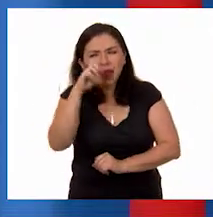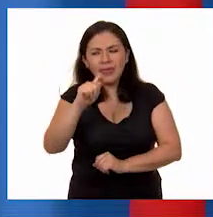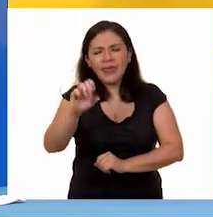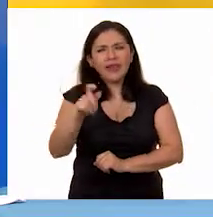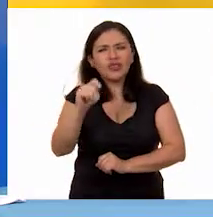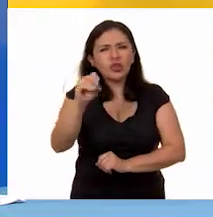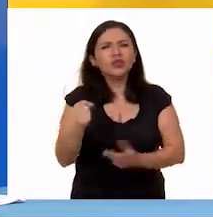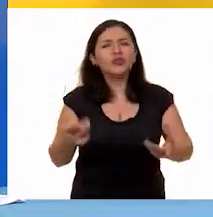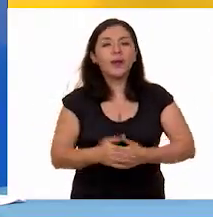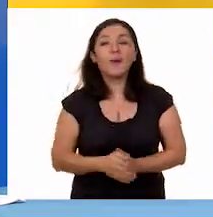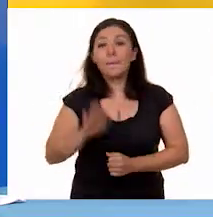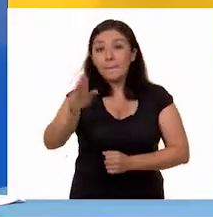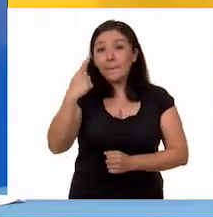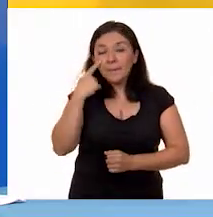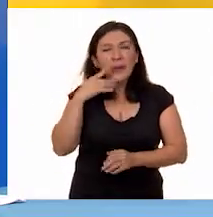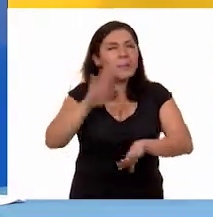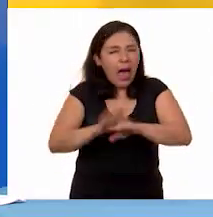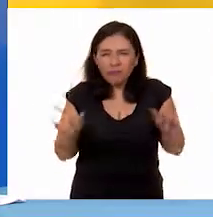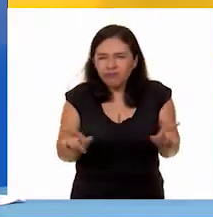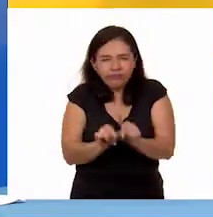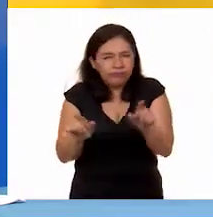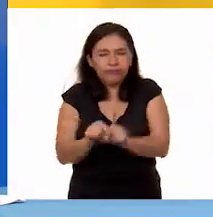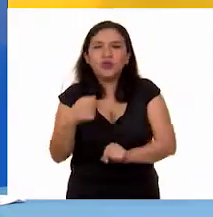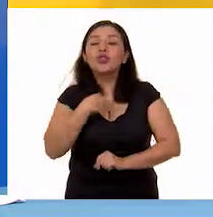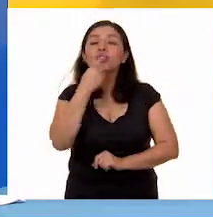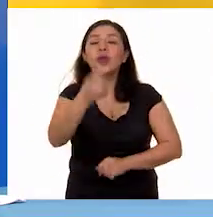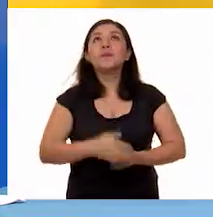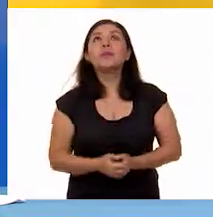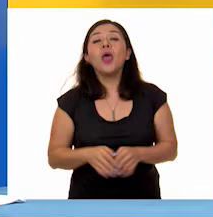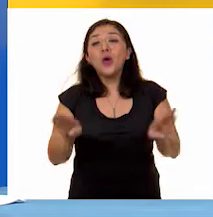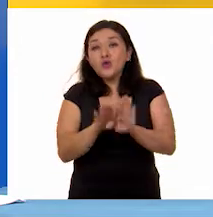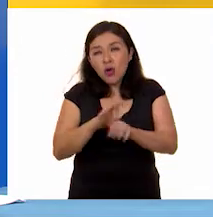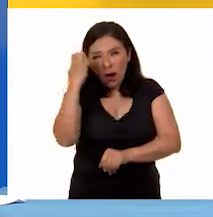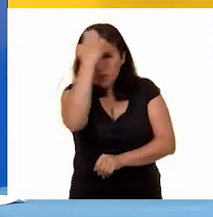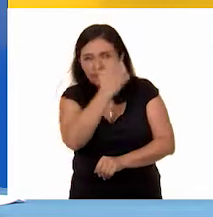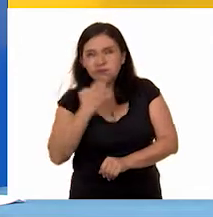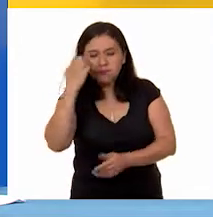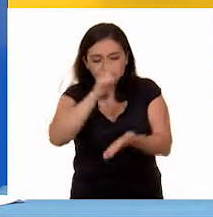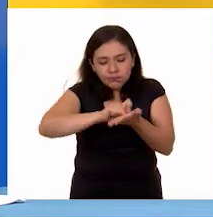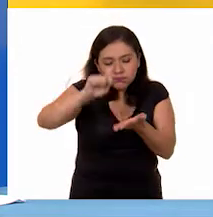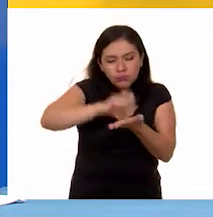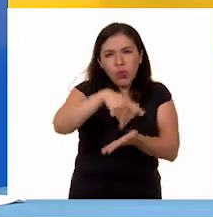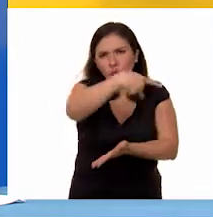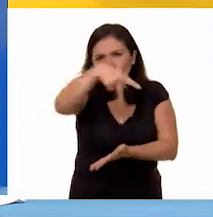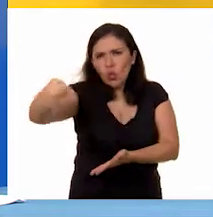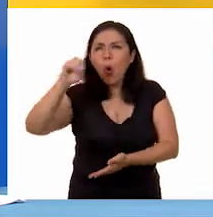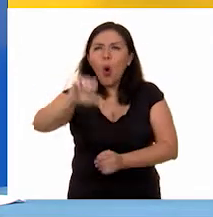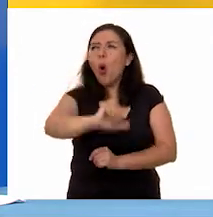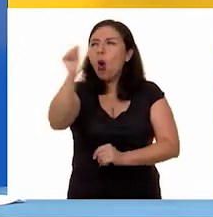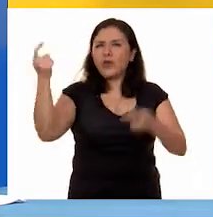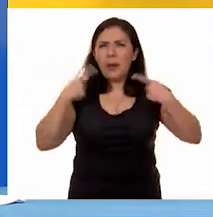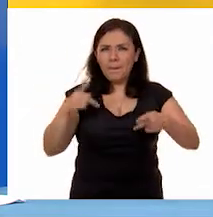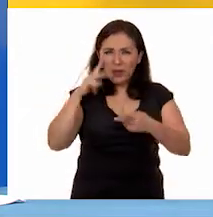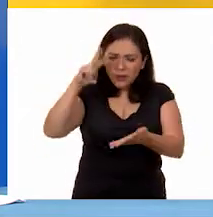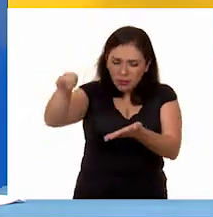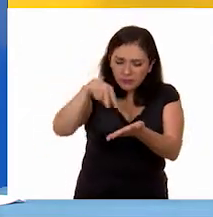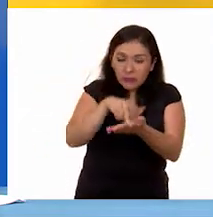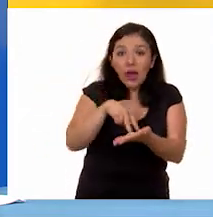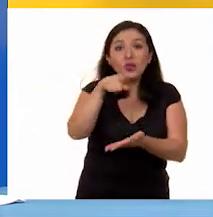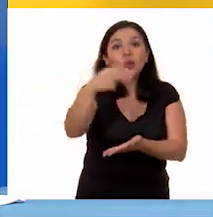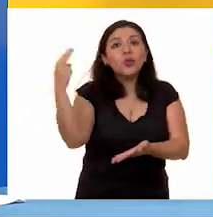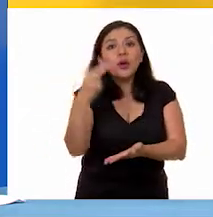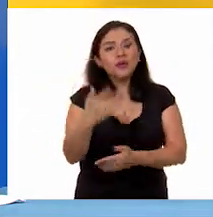textos? Mira, María, sintetizando, diría que para analizar textos propios o ajenos es necesario tener